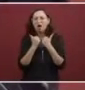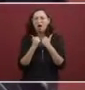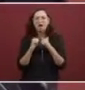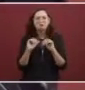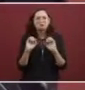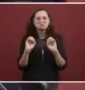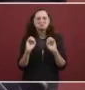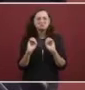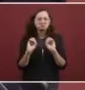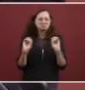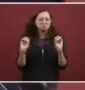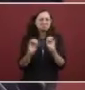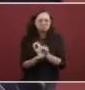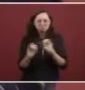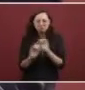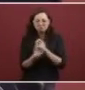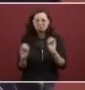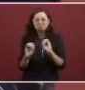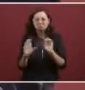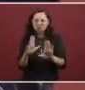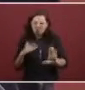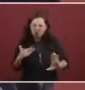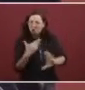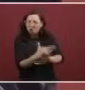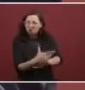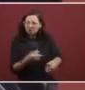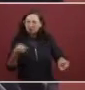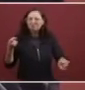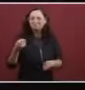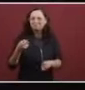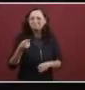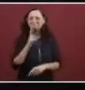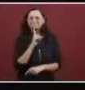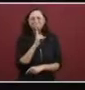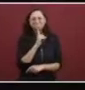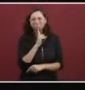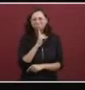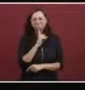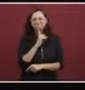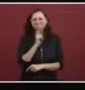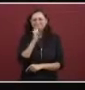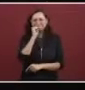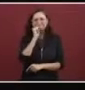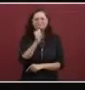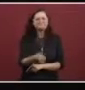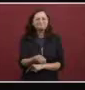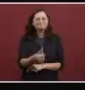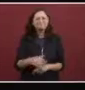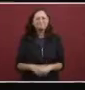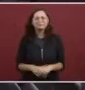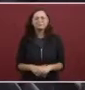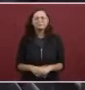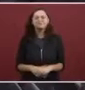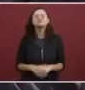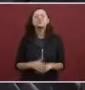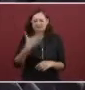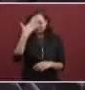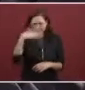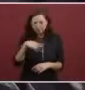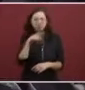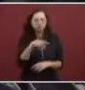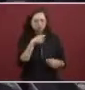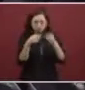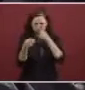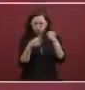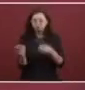ninguna intención de perjudicarte. Claro que sabemos que eres un periodista